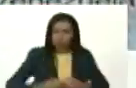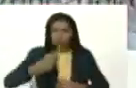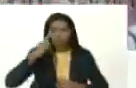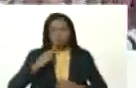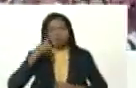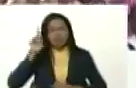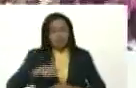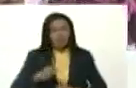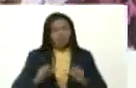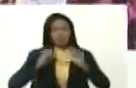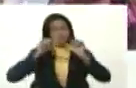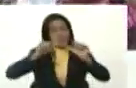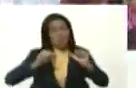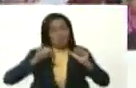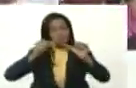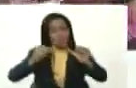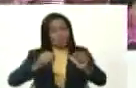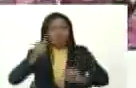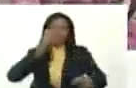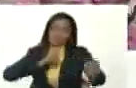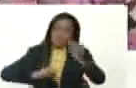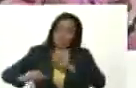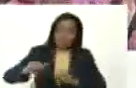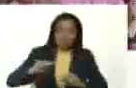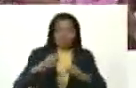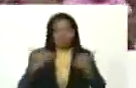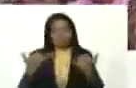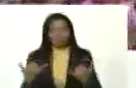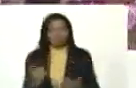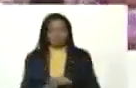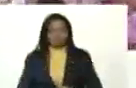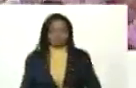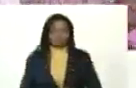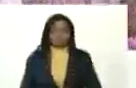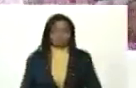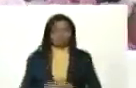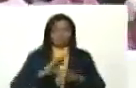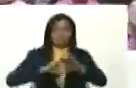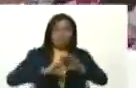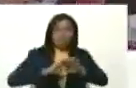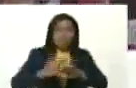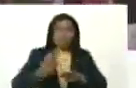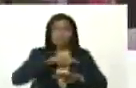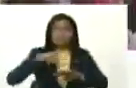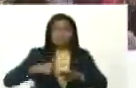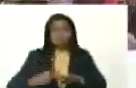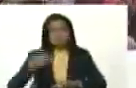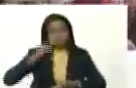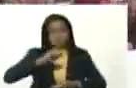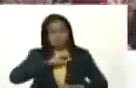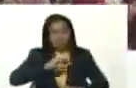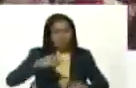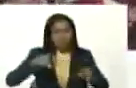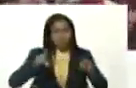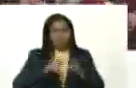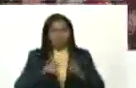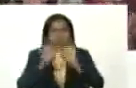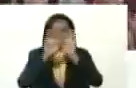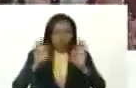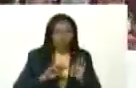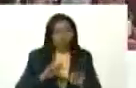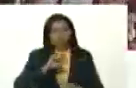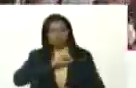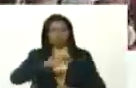bolivariana avanzando en ofensiva. Acá nosotros, porque nosotros sí somos